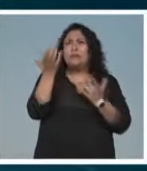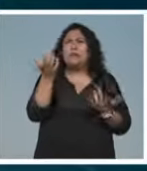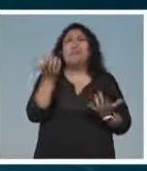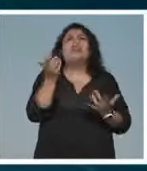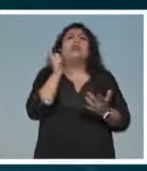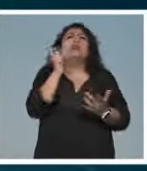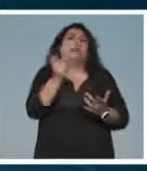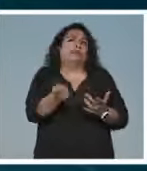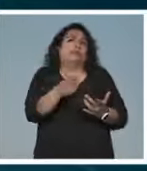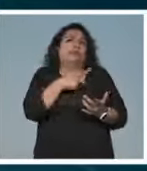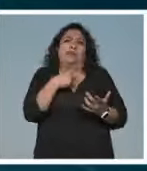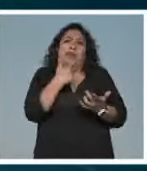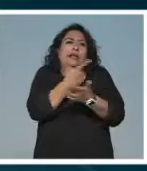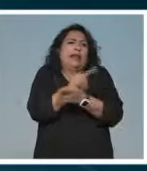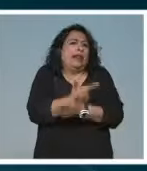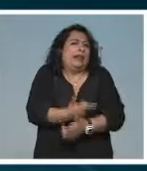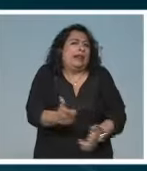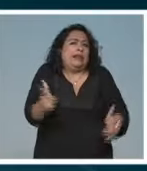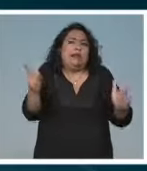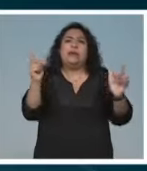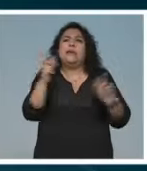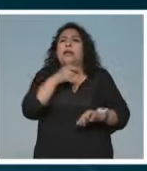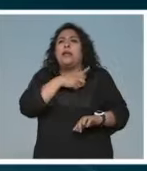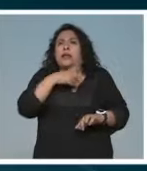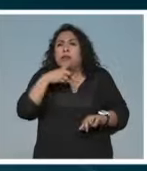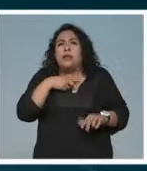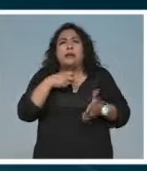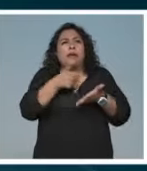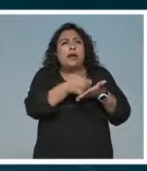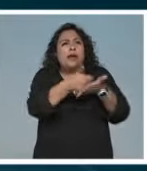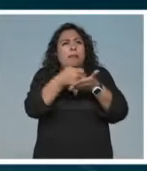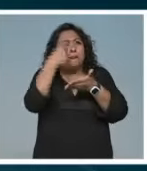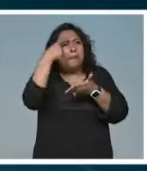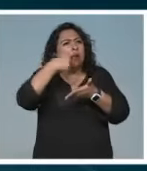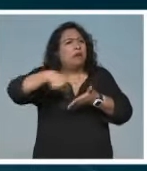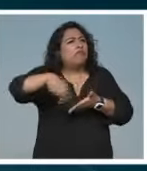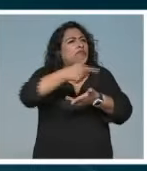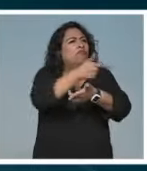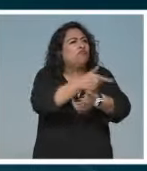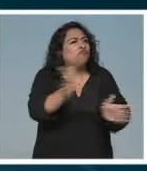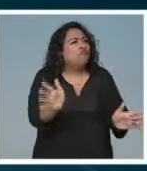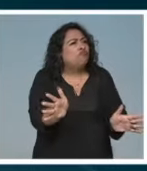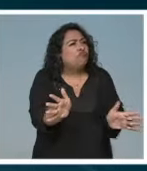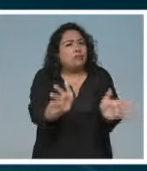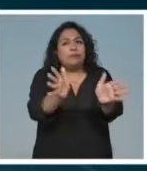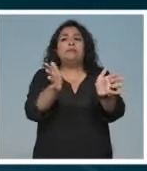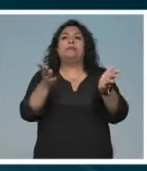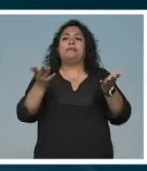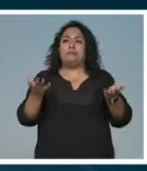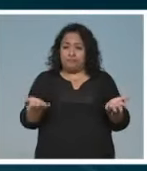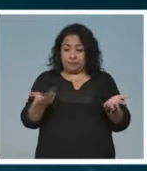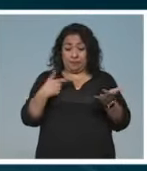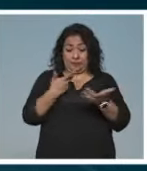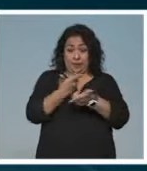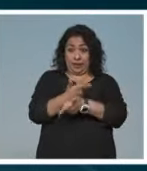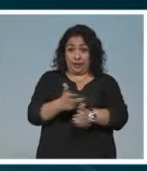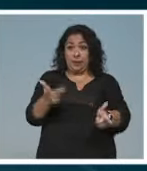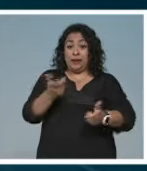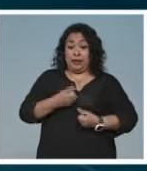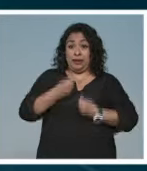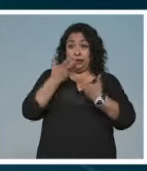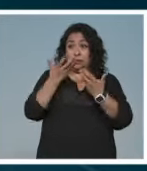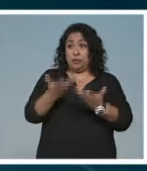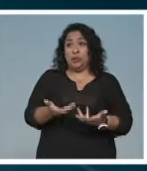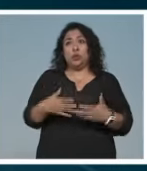más que libre, no puede más que propiciar la libertad. Y la libertad es la